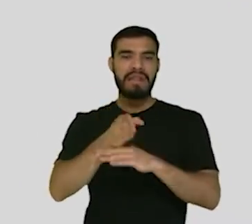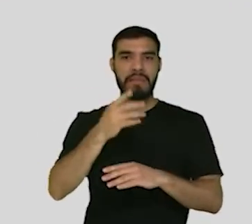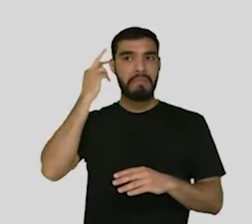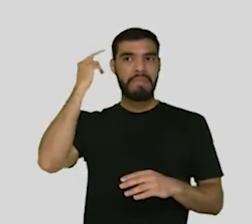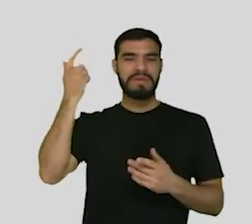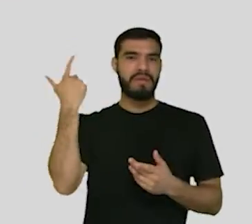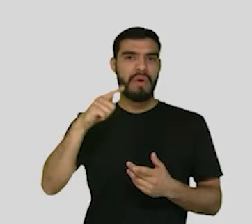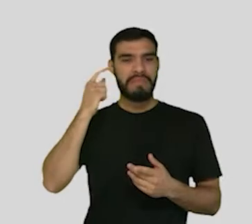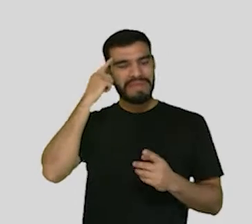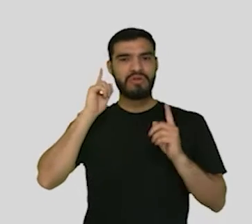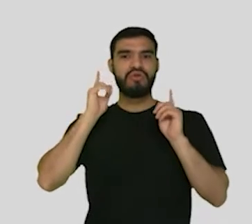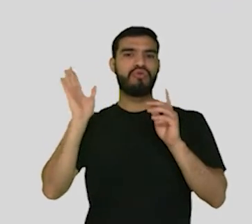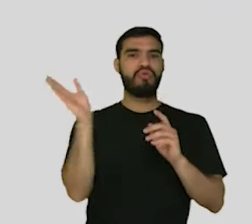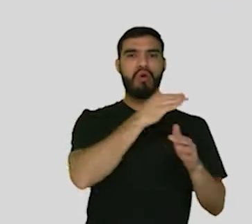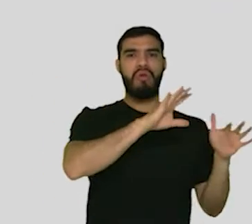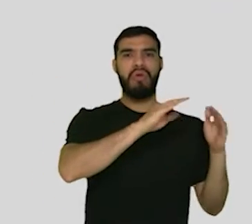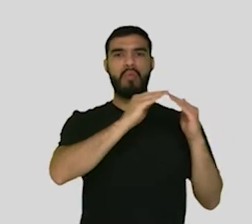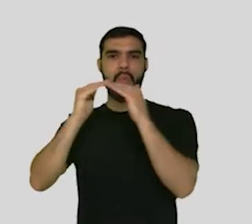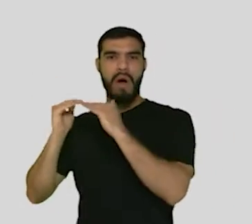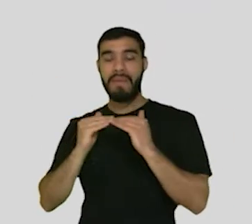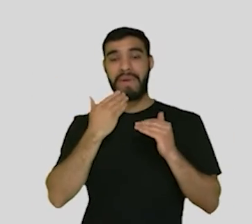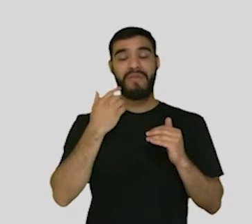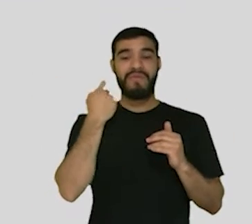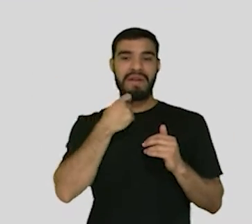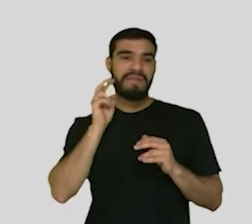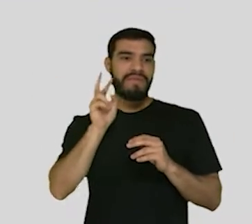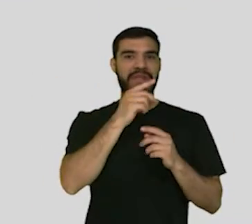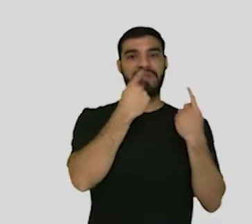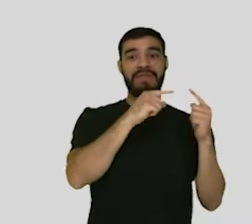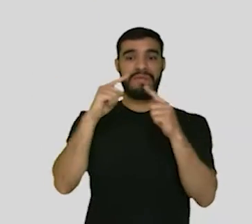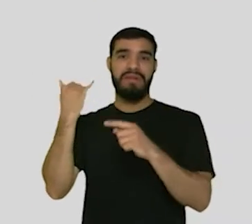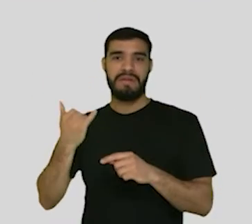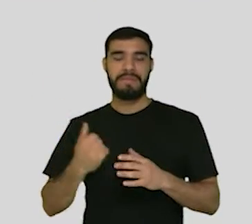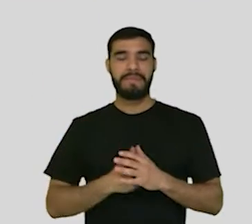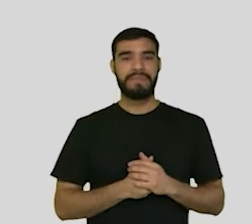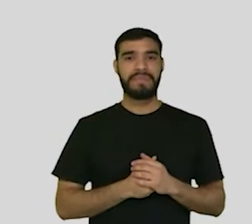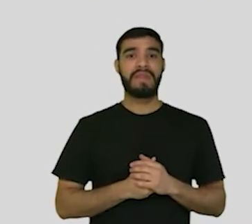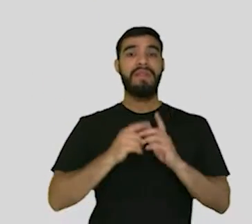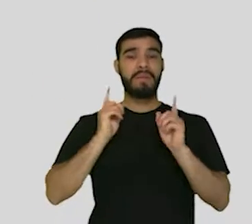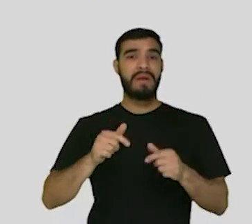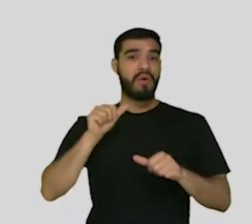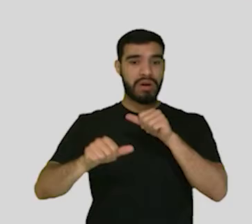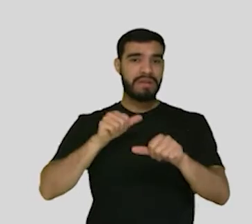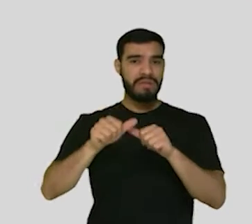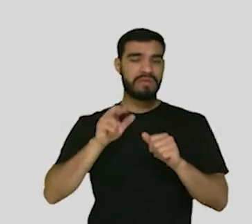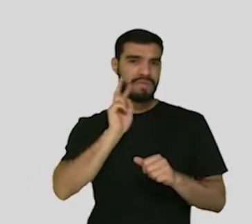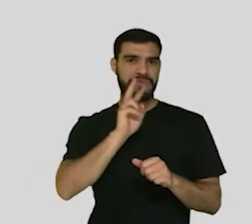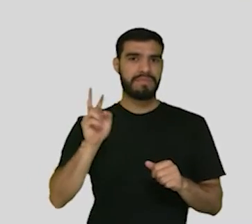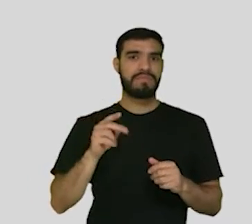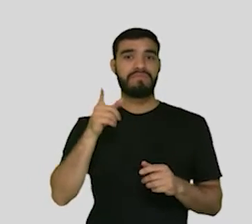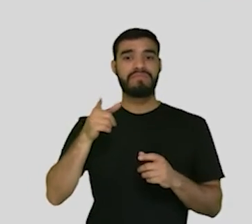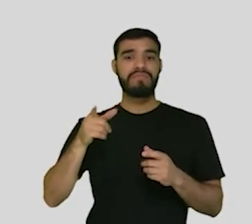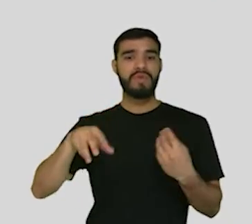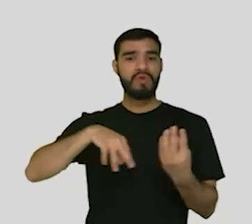ñemeja. Entonces es una de las cuestiones. Ambuen Babi, organización, ya es Sabana. Se ven buena la sociedad civil